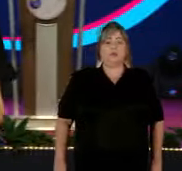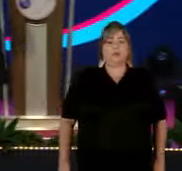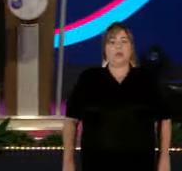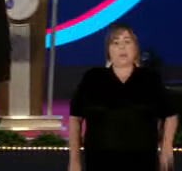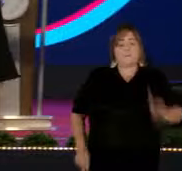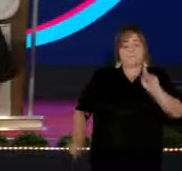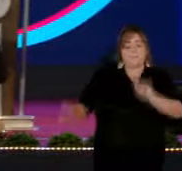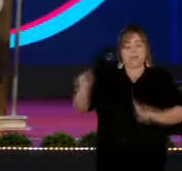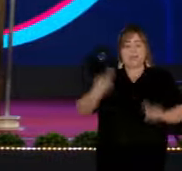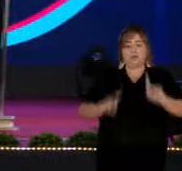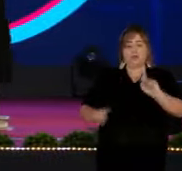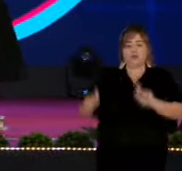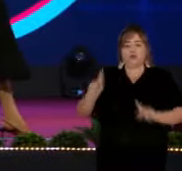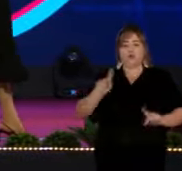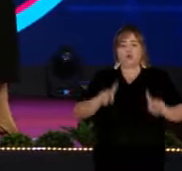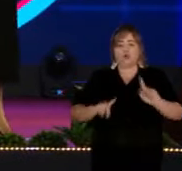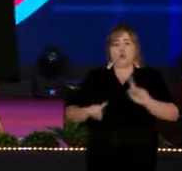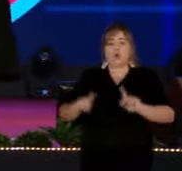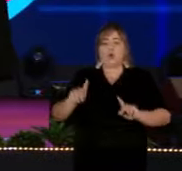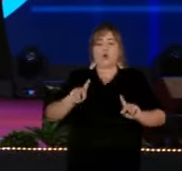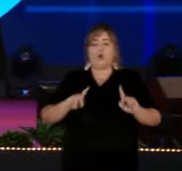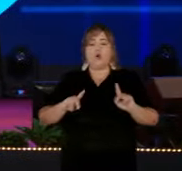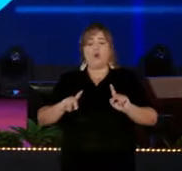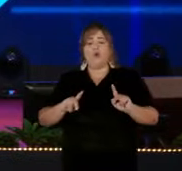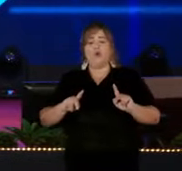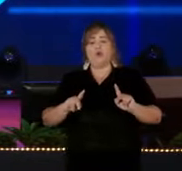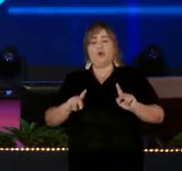Bienaventurados los que habitan en tu casa. ¿Y qué dice?